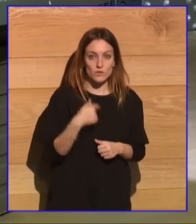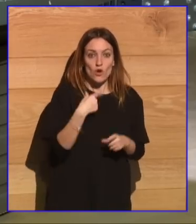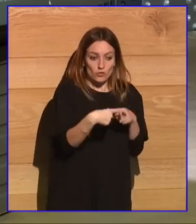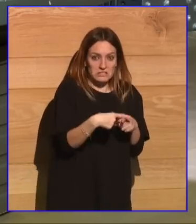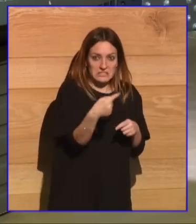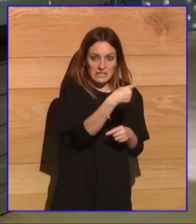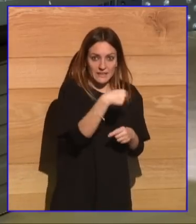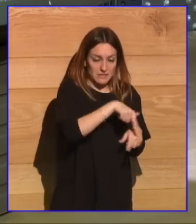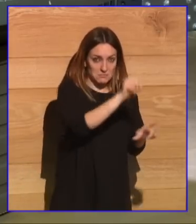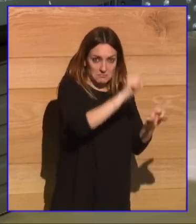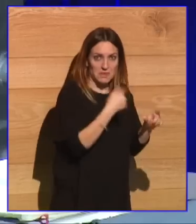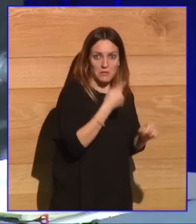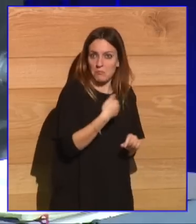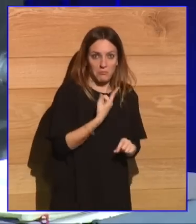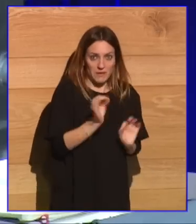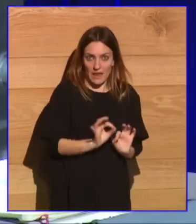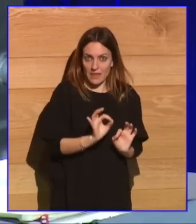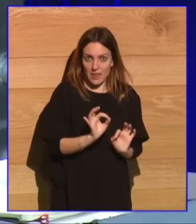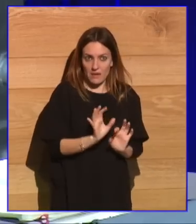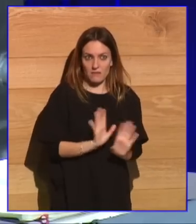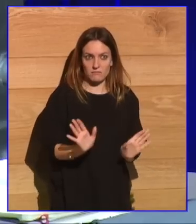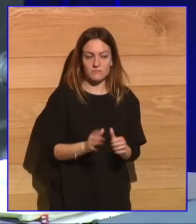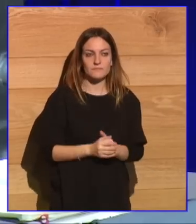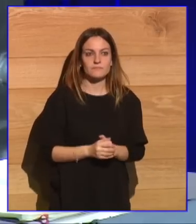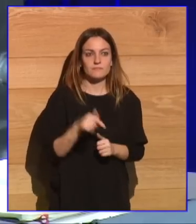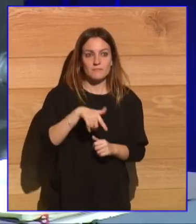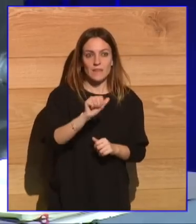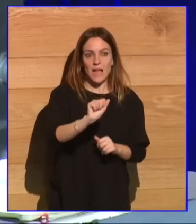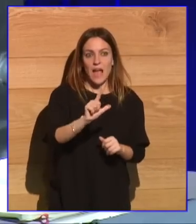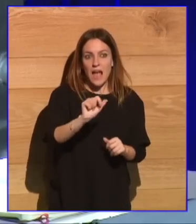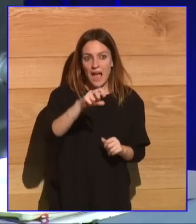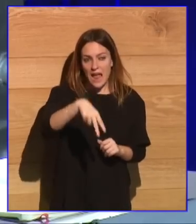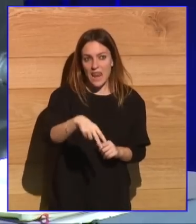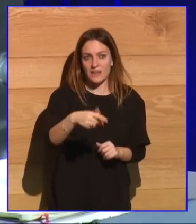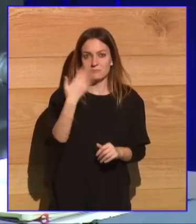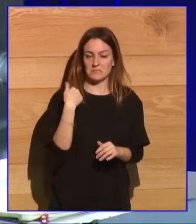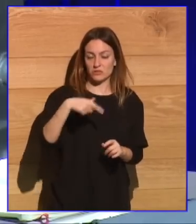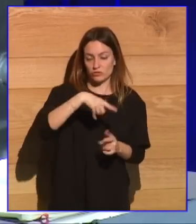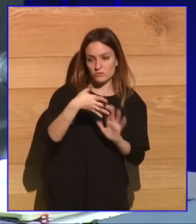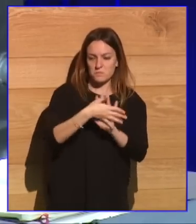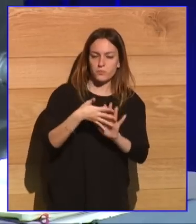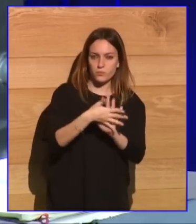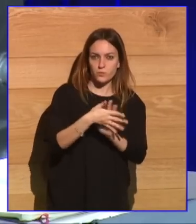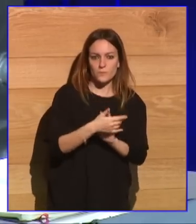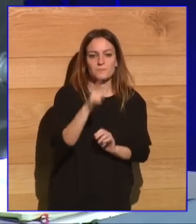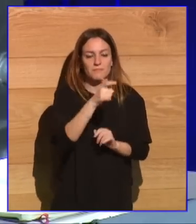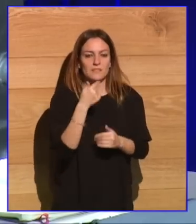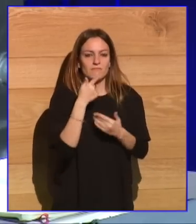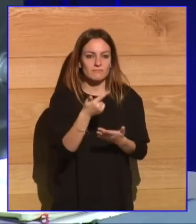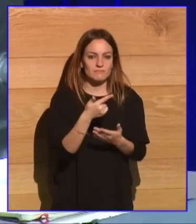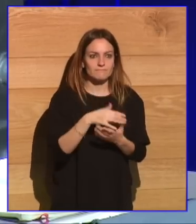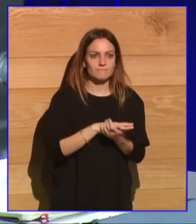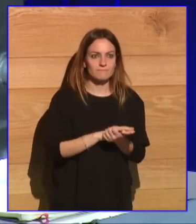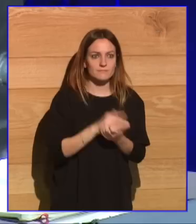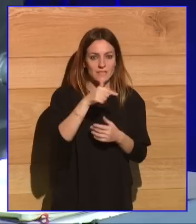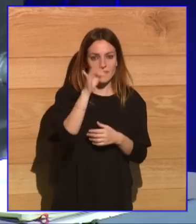película, todo lo contrario. Vale. Una de las razones por las que hablamos de Alan Parker es que, aunque mucha gente discuta su teórica preeminencia en